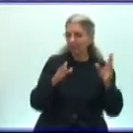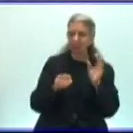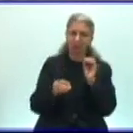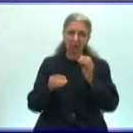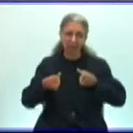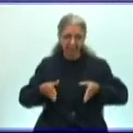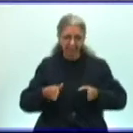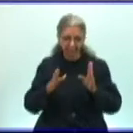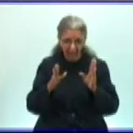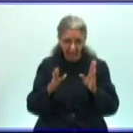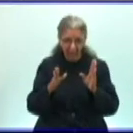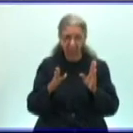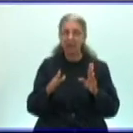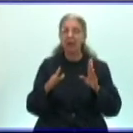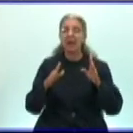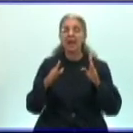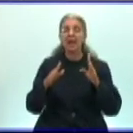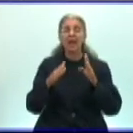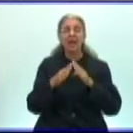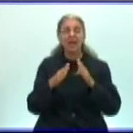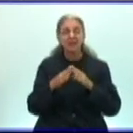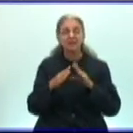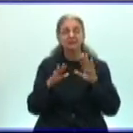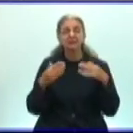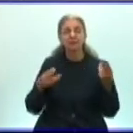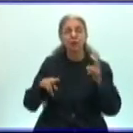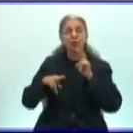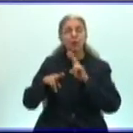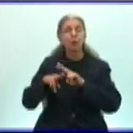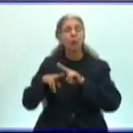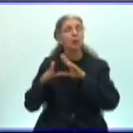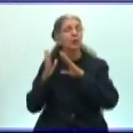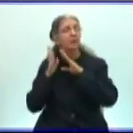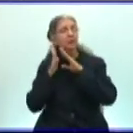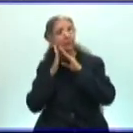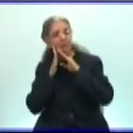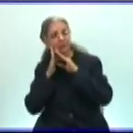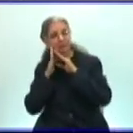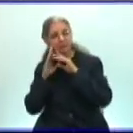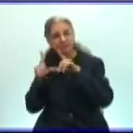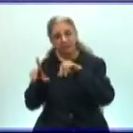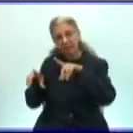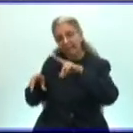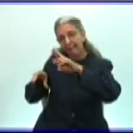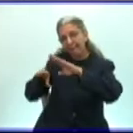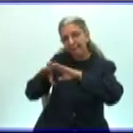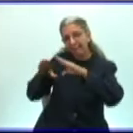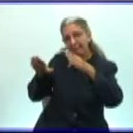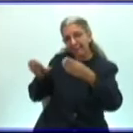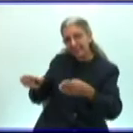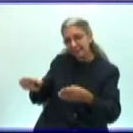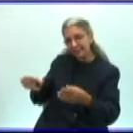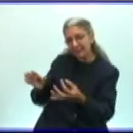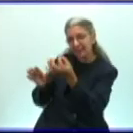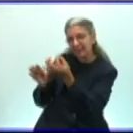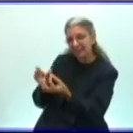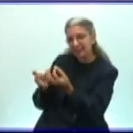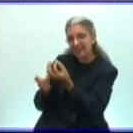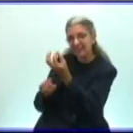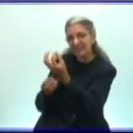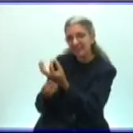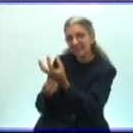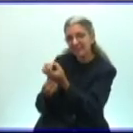nuestra habitación. Quizás ustedes en su casa, en su cuarto, tengan una mesita de noche con una lámpara.